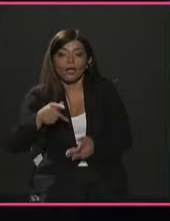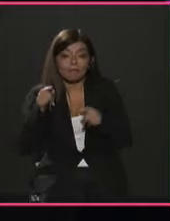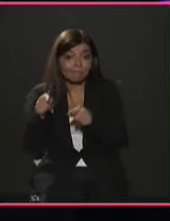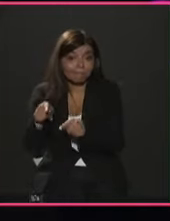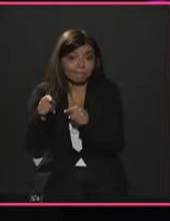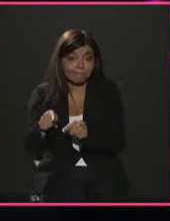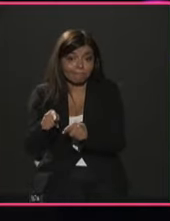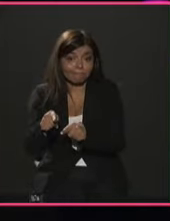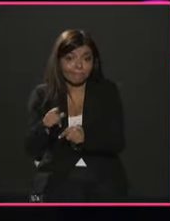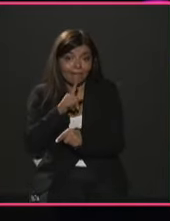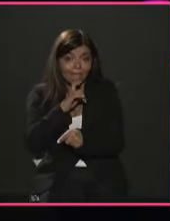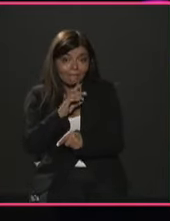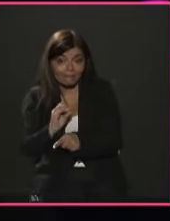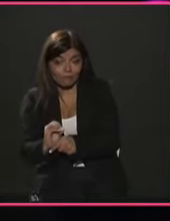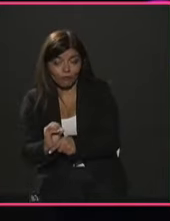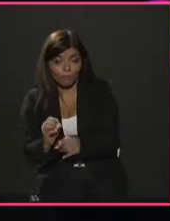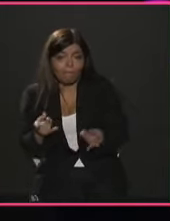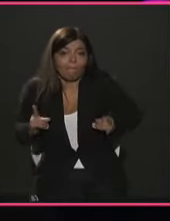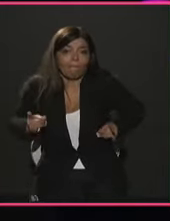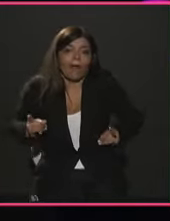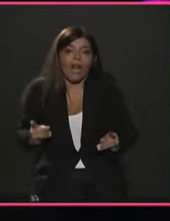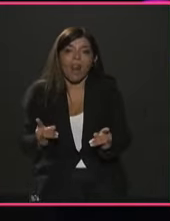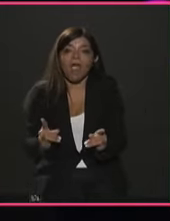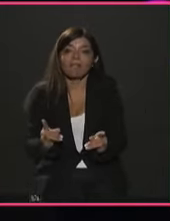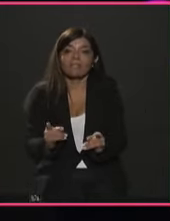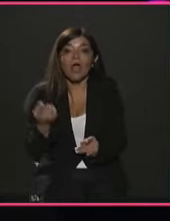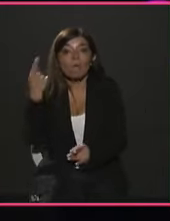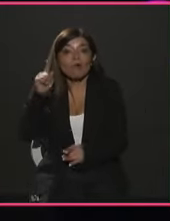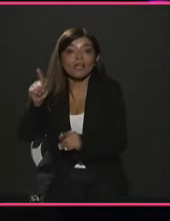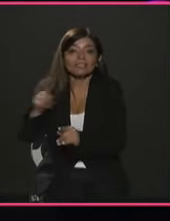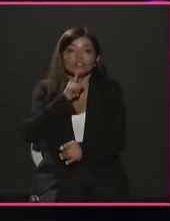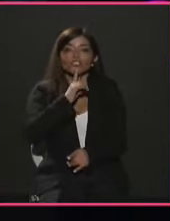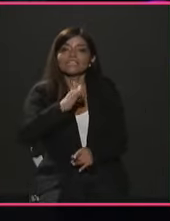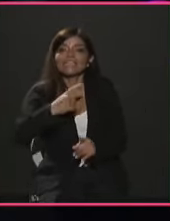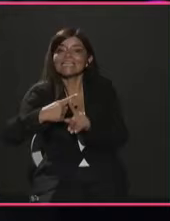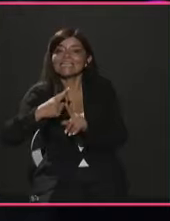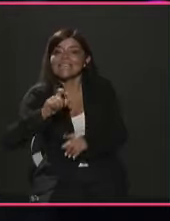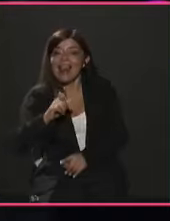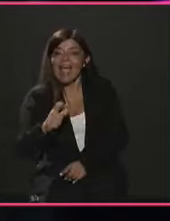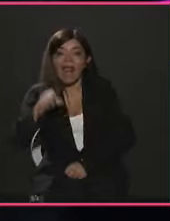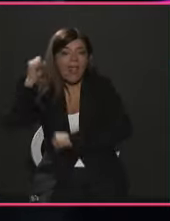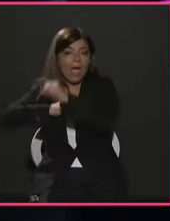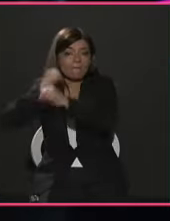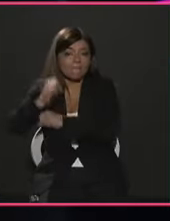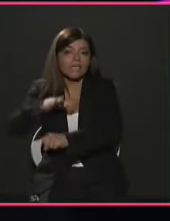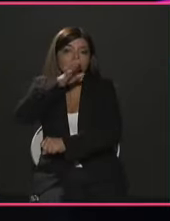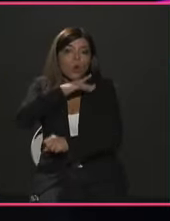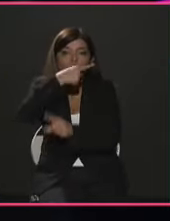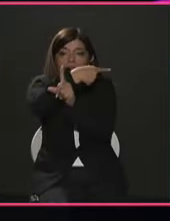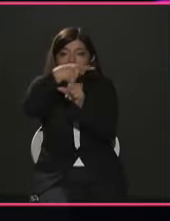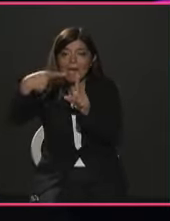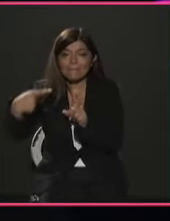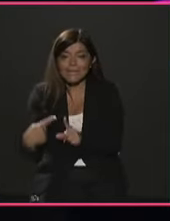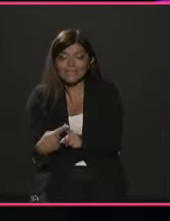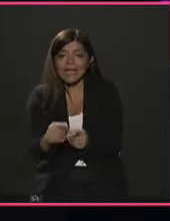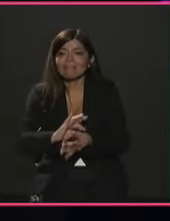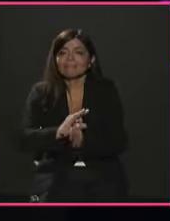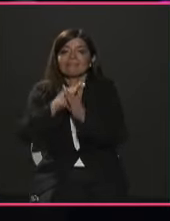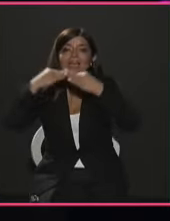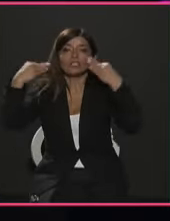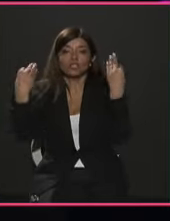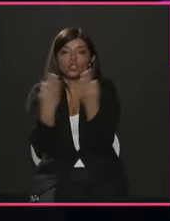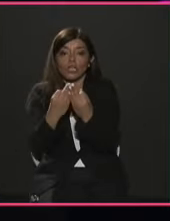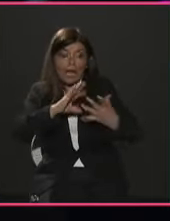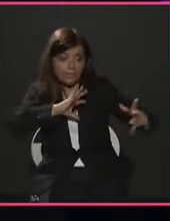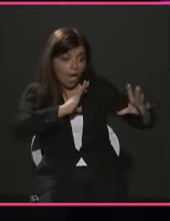este para su pack de batería por eso tesla ahora es la empresa que utiliza la mitad del total